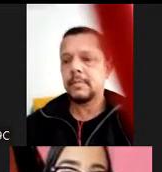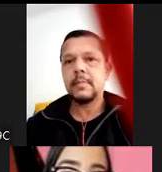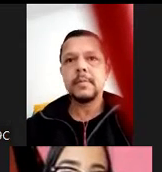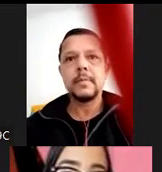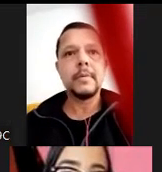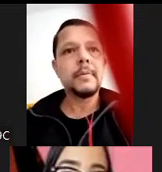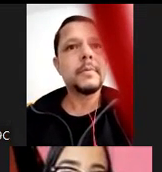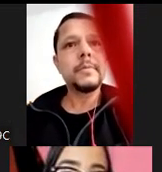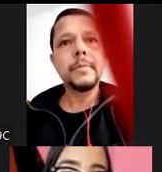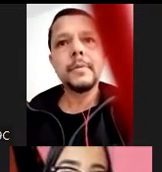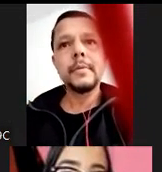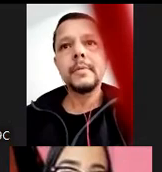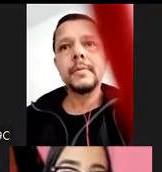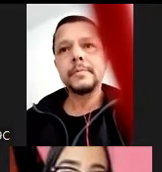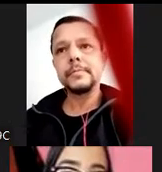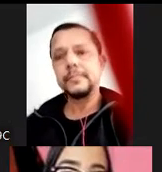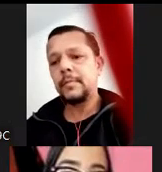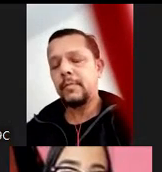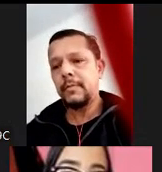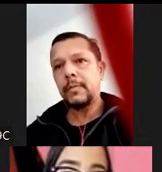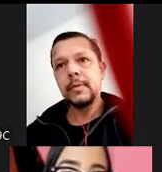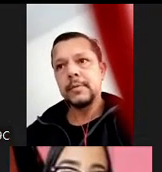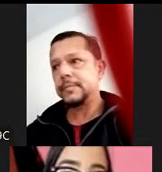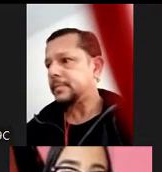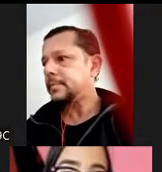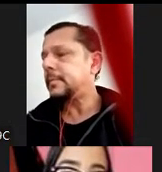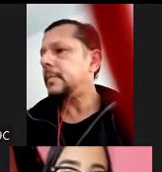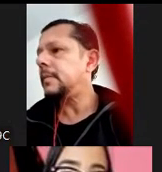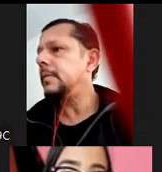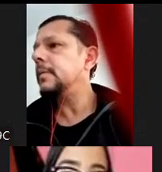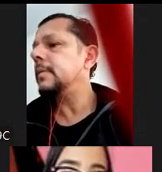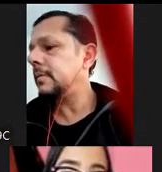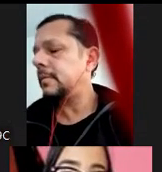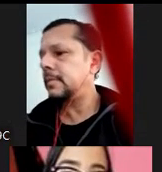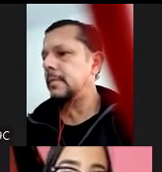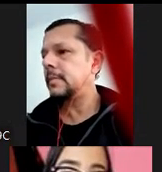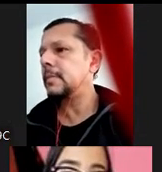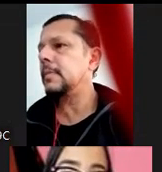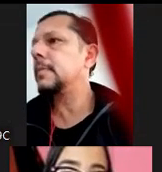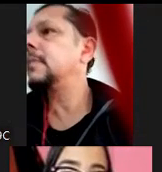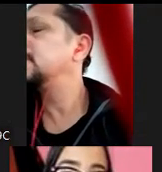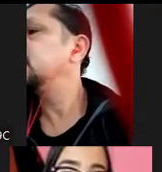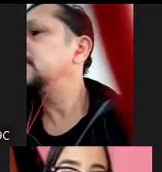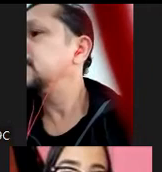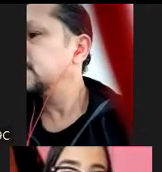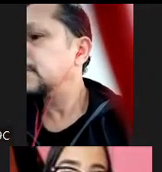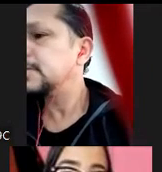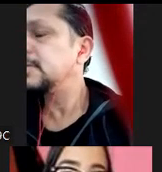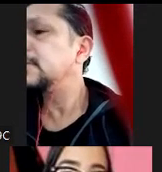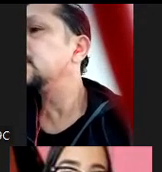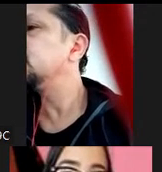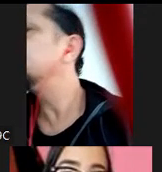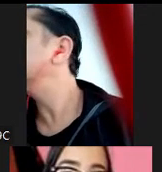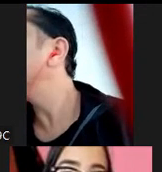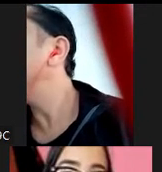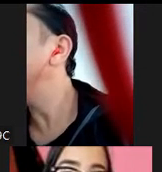taller de diseño de materiales didácticos digitales que PROTEA preparó para las personas